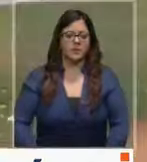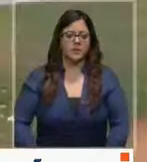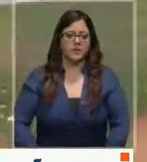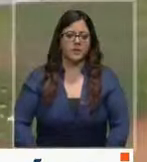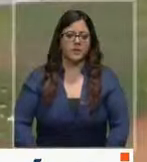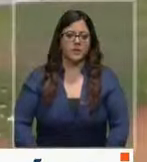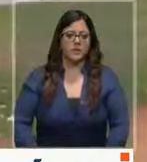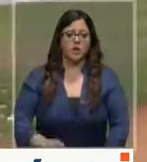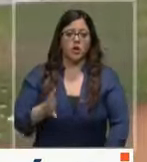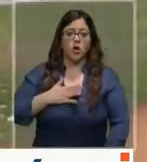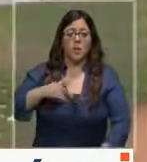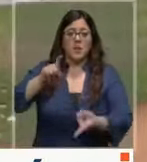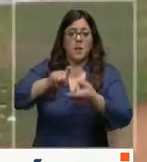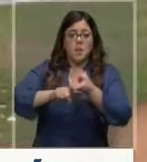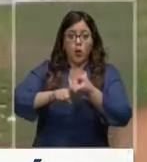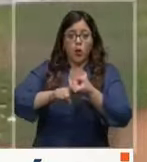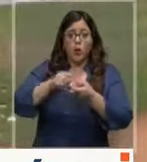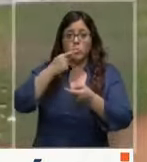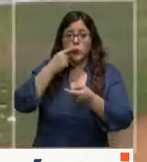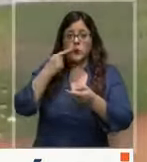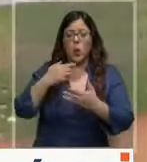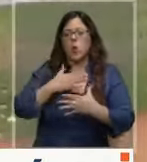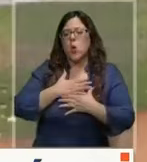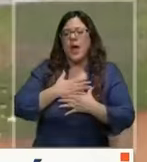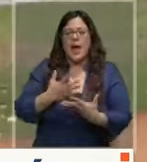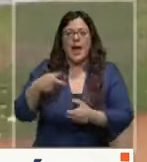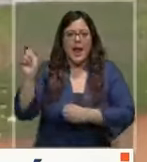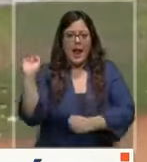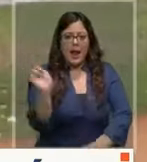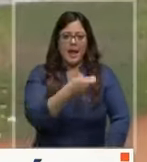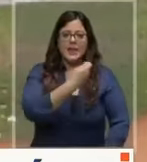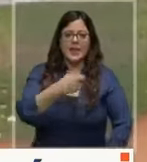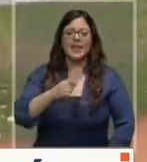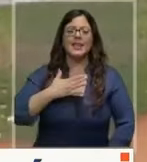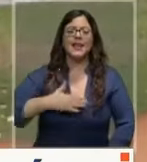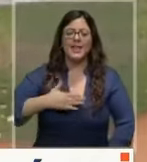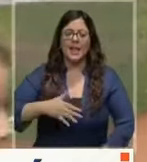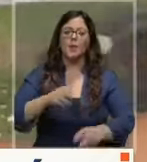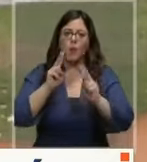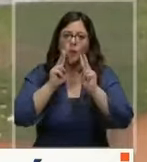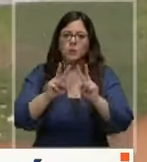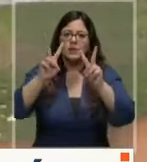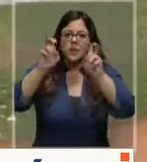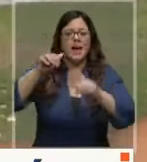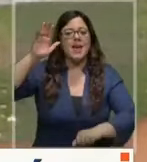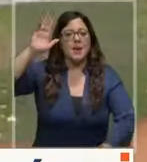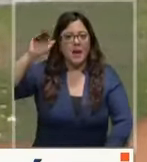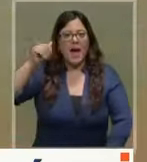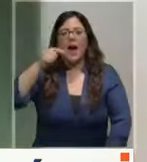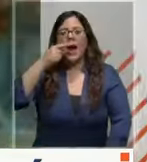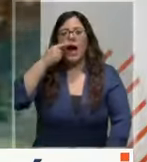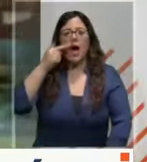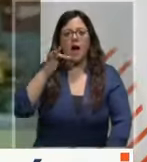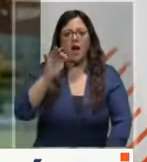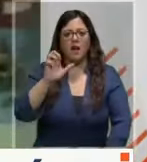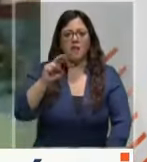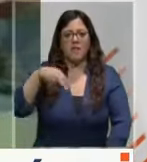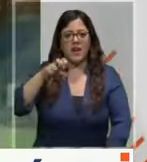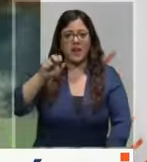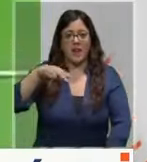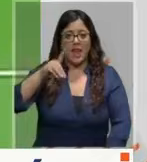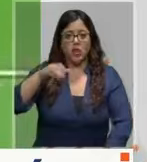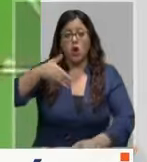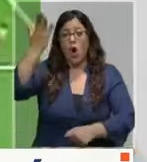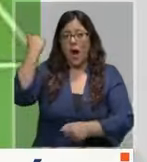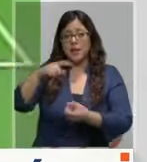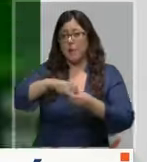Con mi esposo somos muy fanáticos del tenis en realidad y no queríamos quedar fuera del que era la despedida de Fernando González. Ya se había retirado